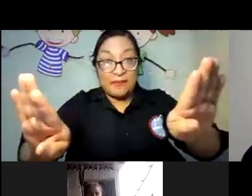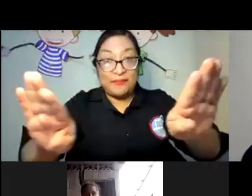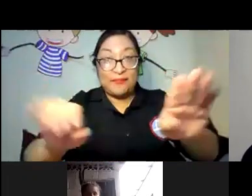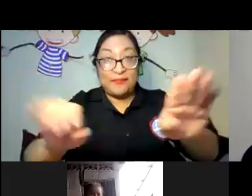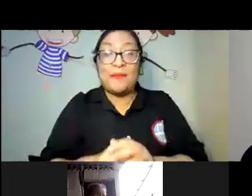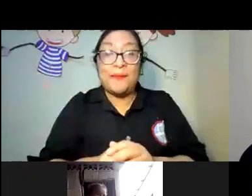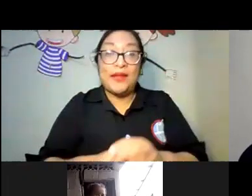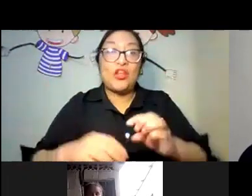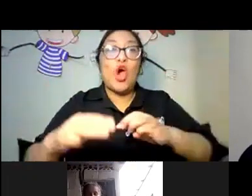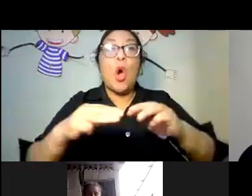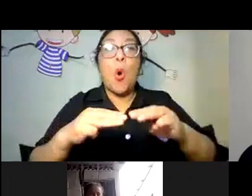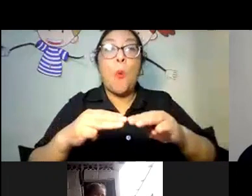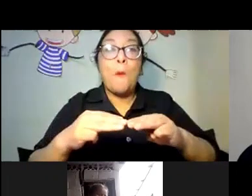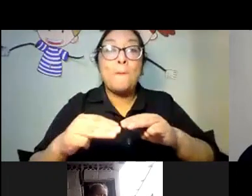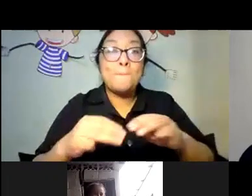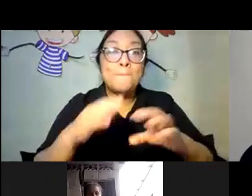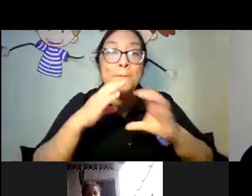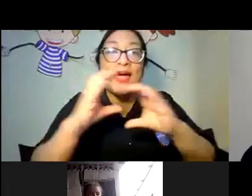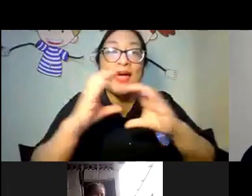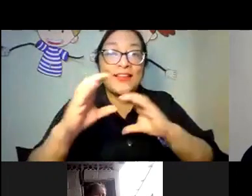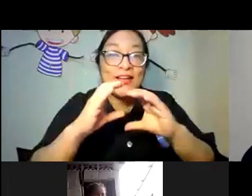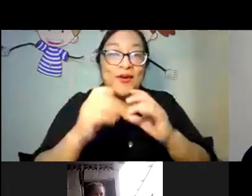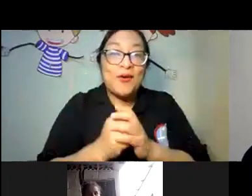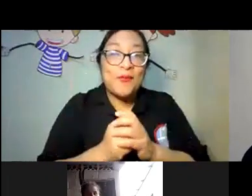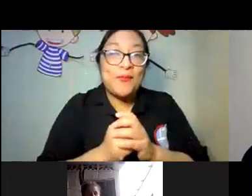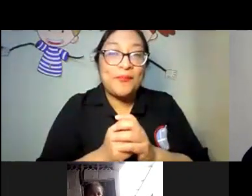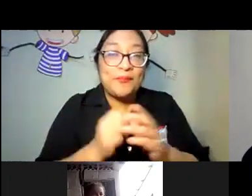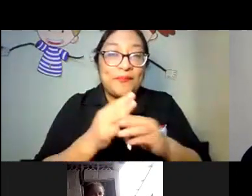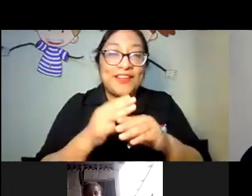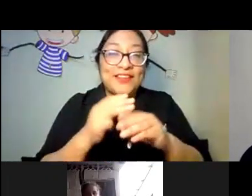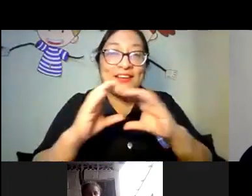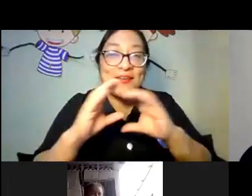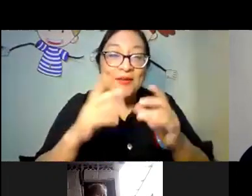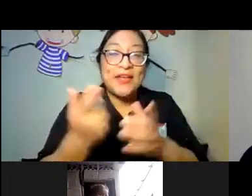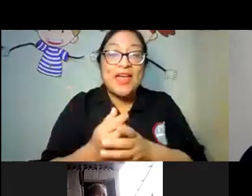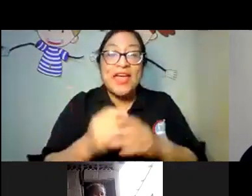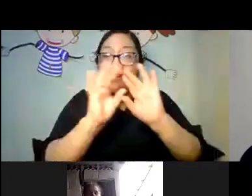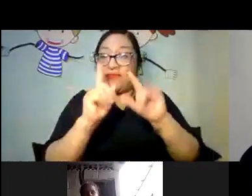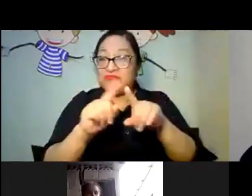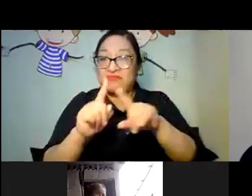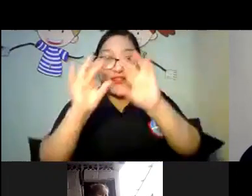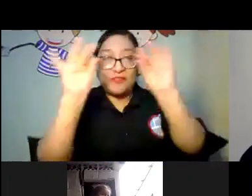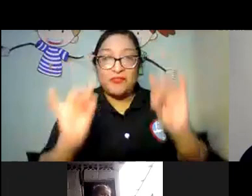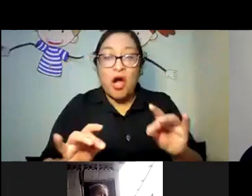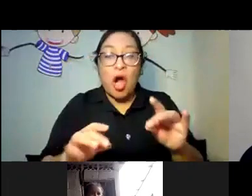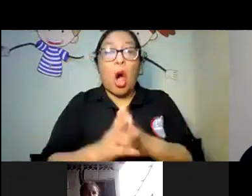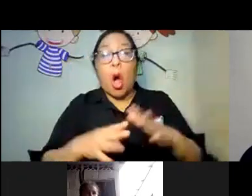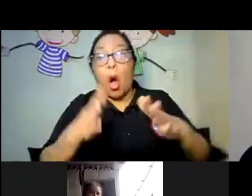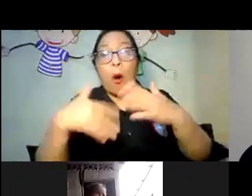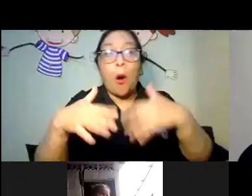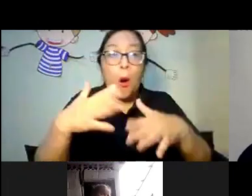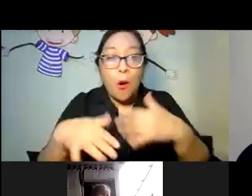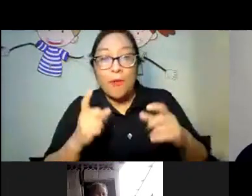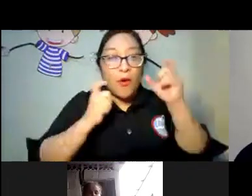comunicación compuesto por gestos, formas, mímicas, manuales reconocidas a todo nivel